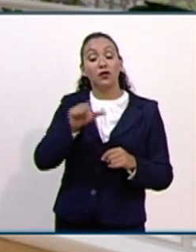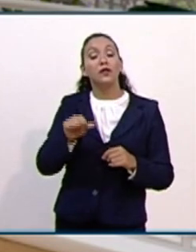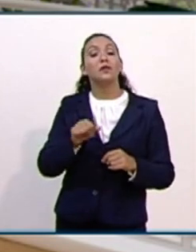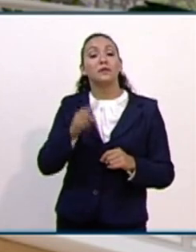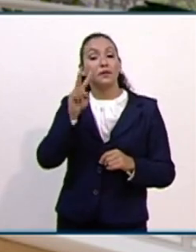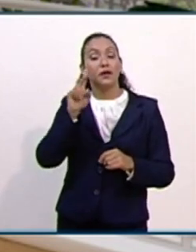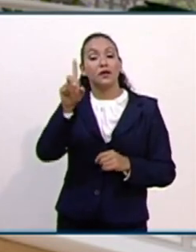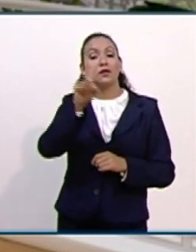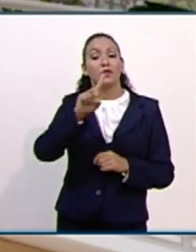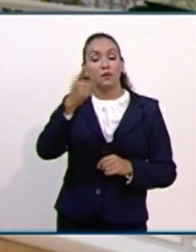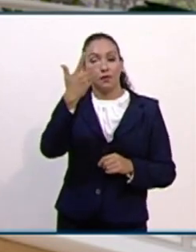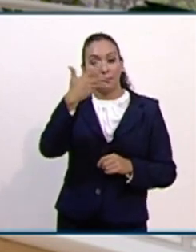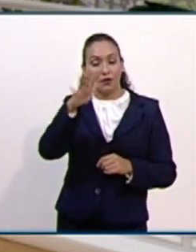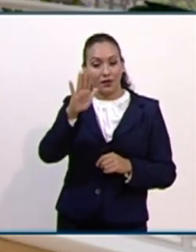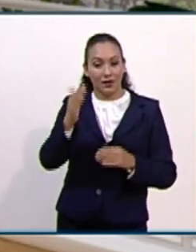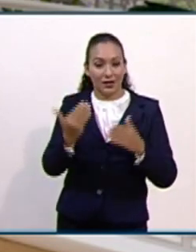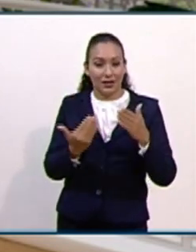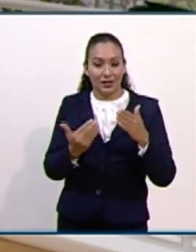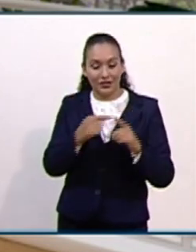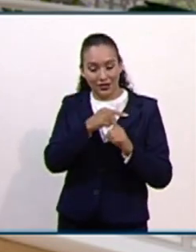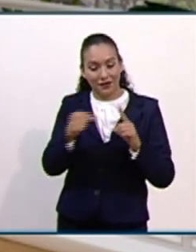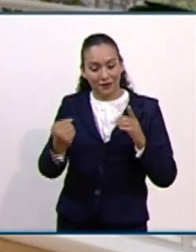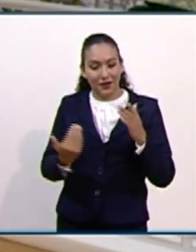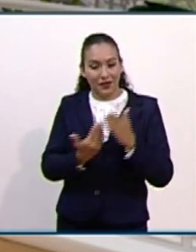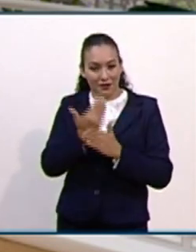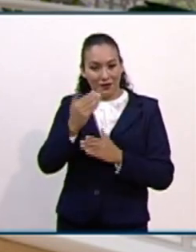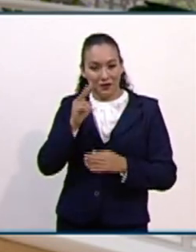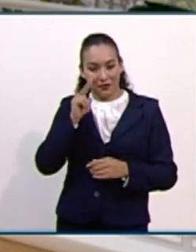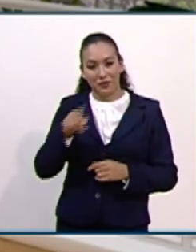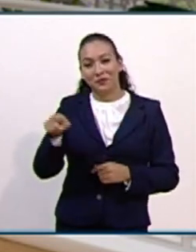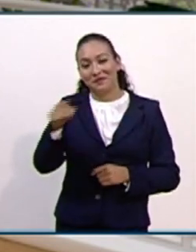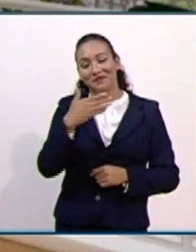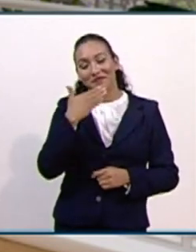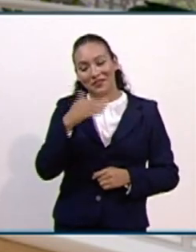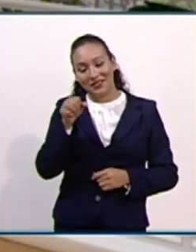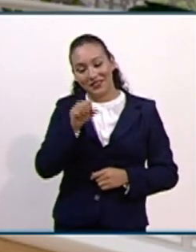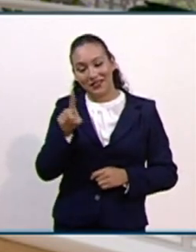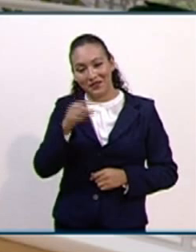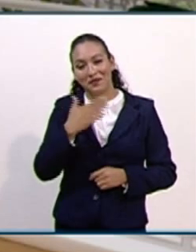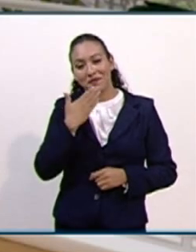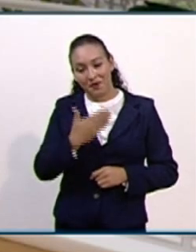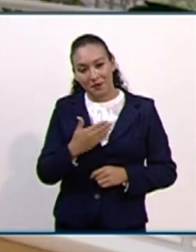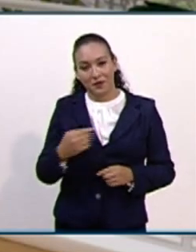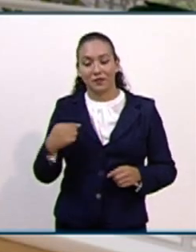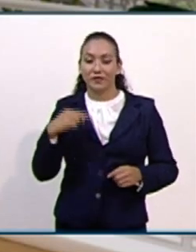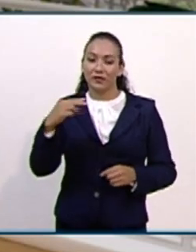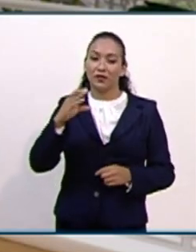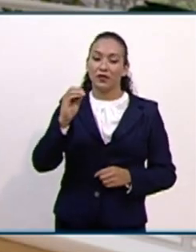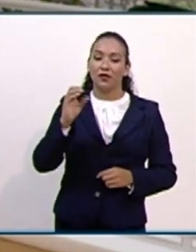el domingo a las 10:30 de la mañana. Pásela muy